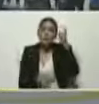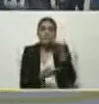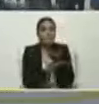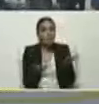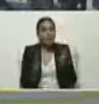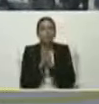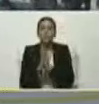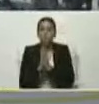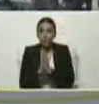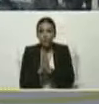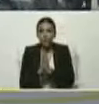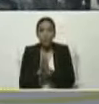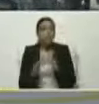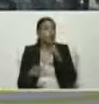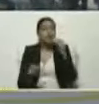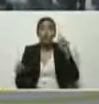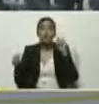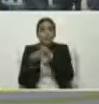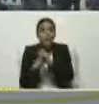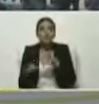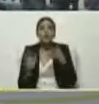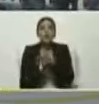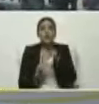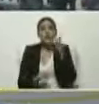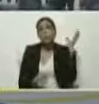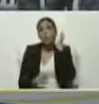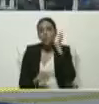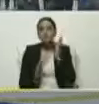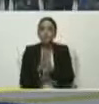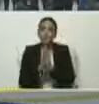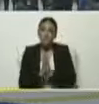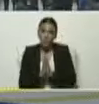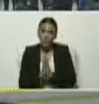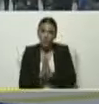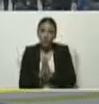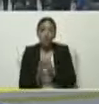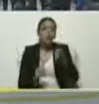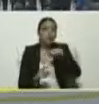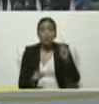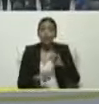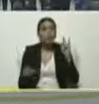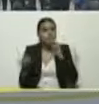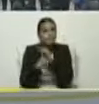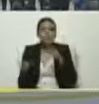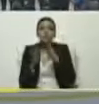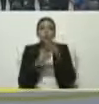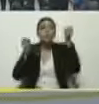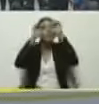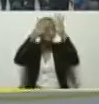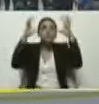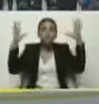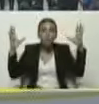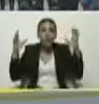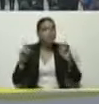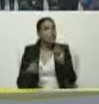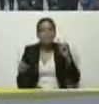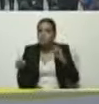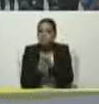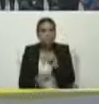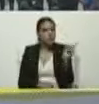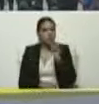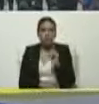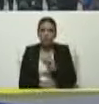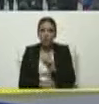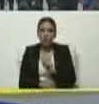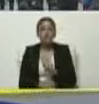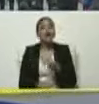No le fallen a su conciencia, no le fallen a sus sueños, no le fallen a su familia.